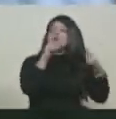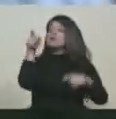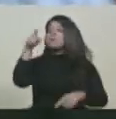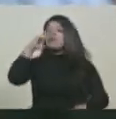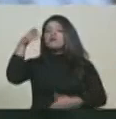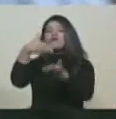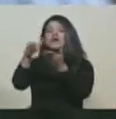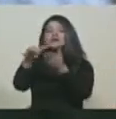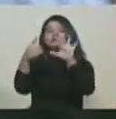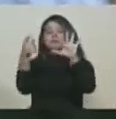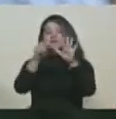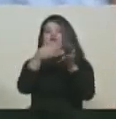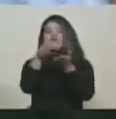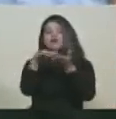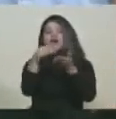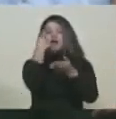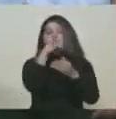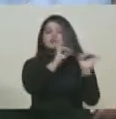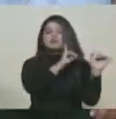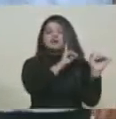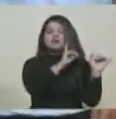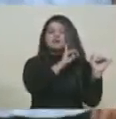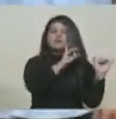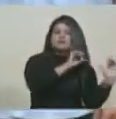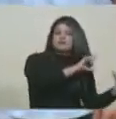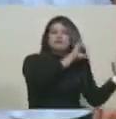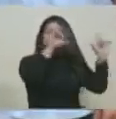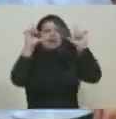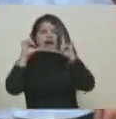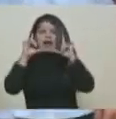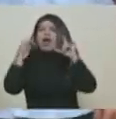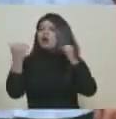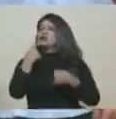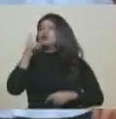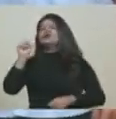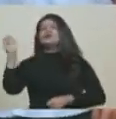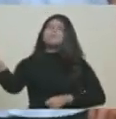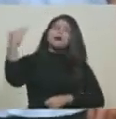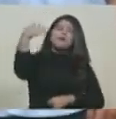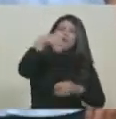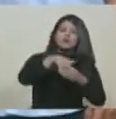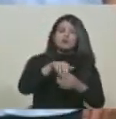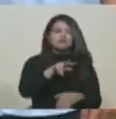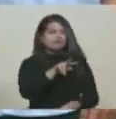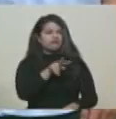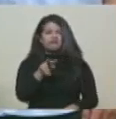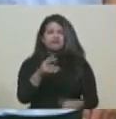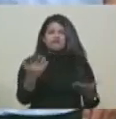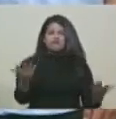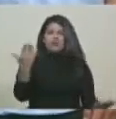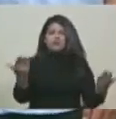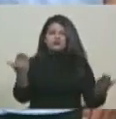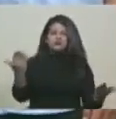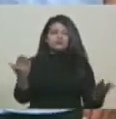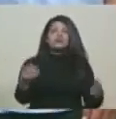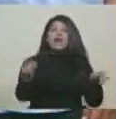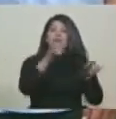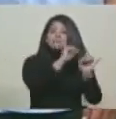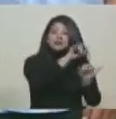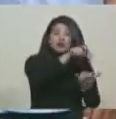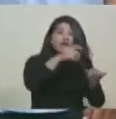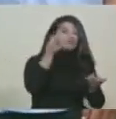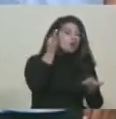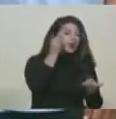6 meses, están ahora asistiendo a elecciones. Los mismos que dijeron y las mismas